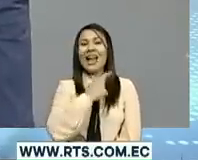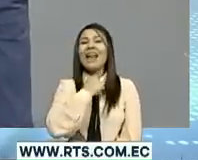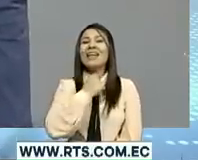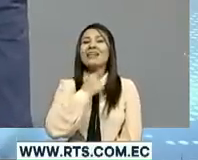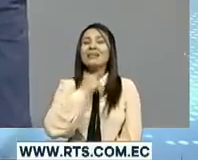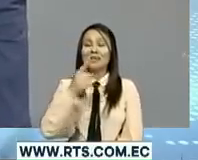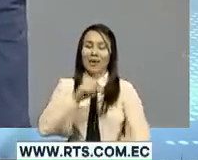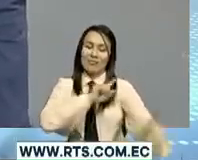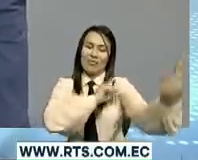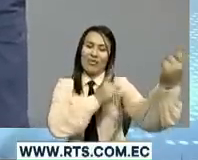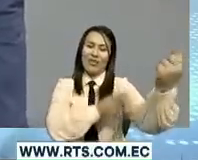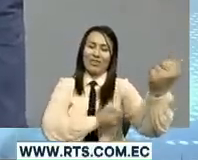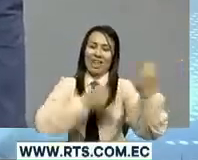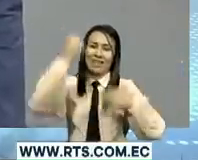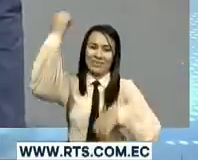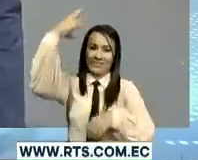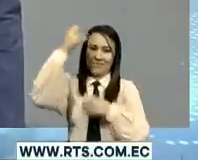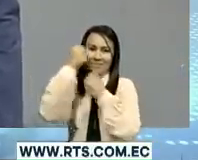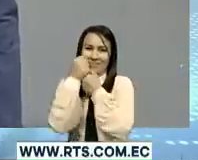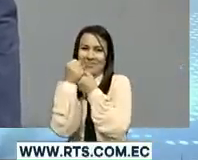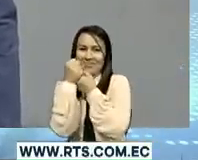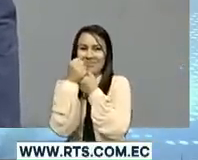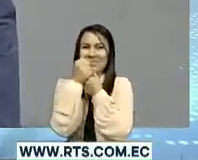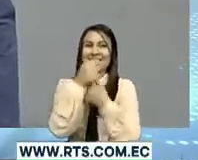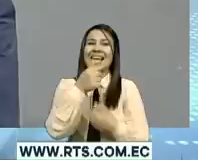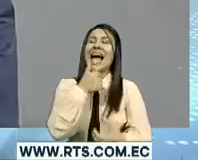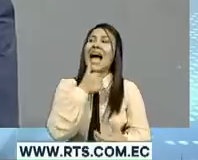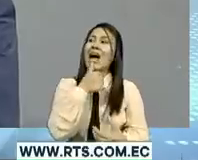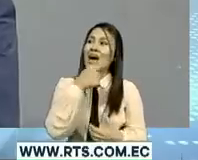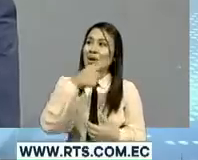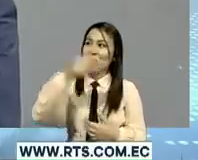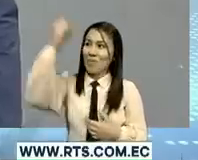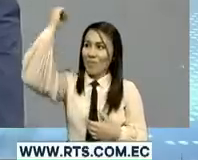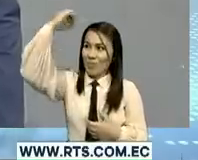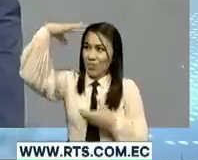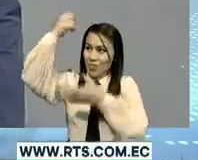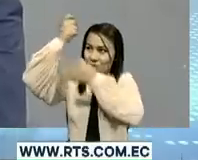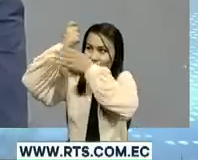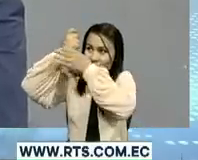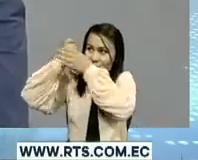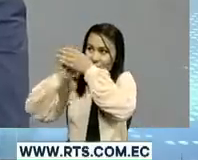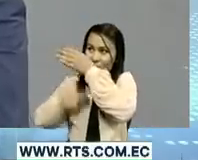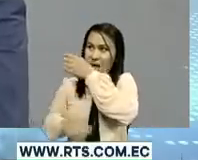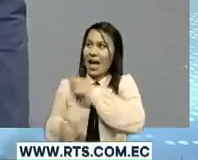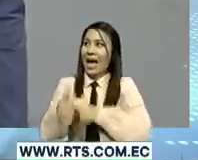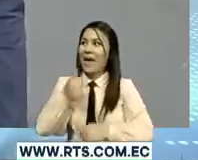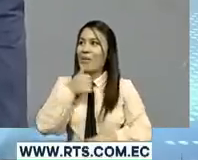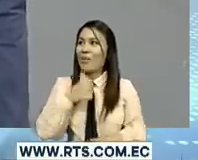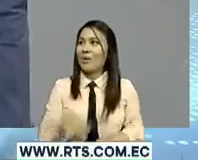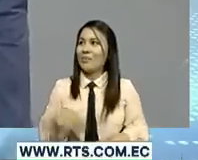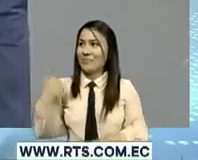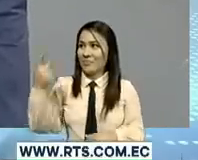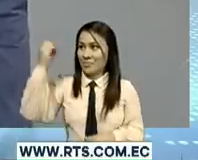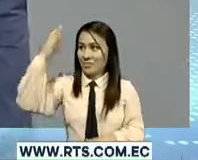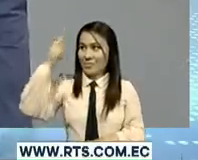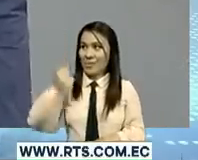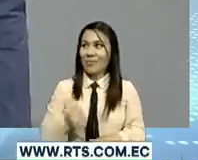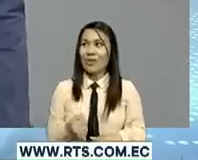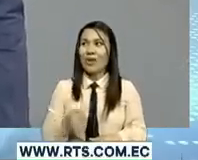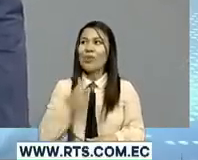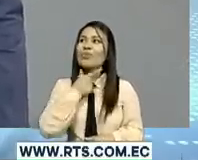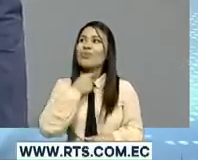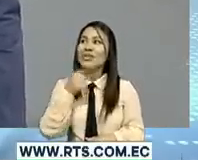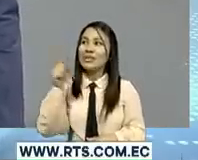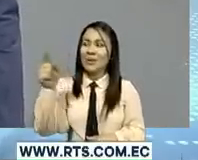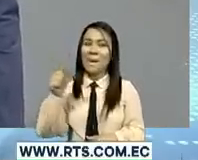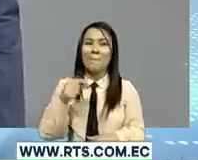para no dejarle filtrar el agua. A él se le mete el agua cuando tiene otro paraguas, ¿no? Por eso le gusta el suyo,